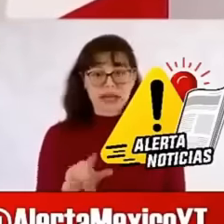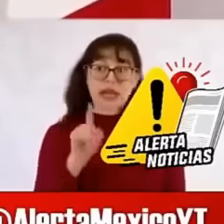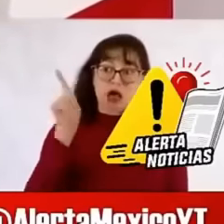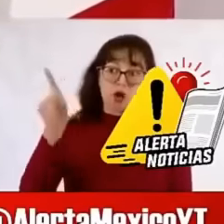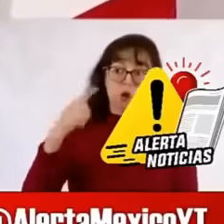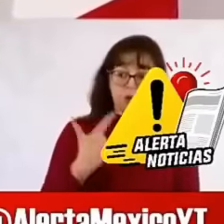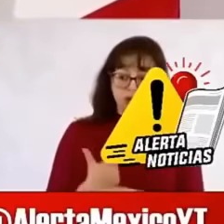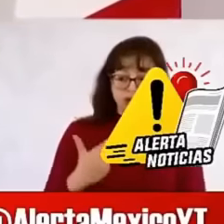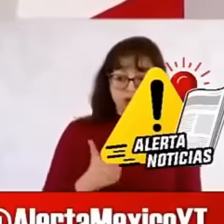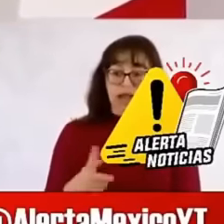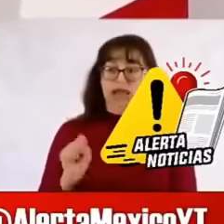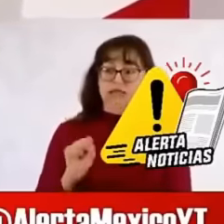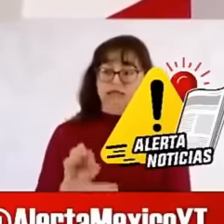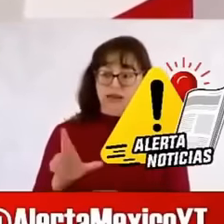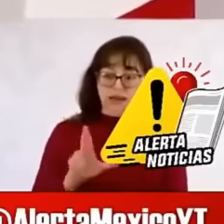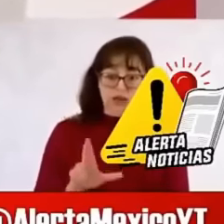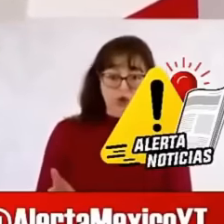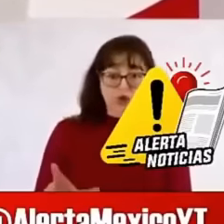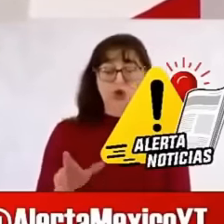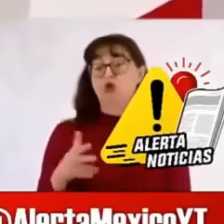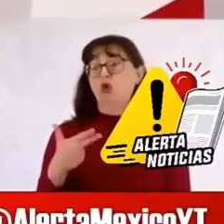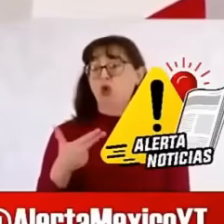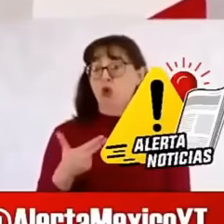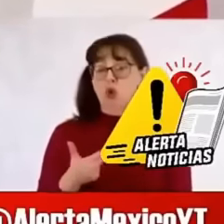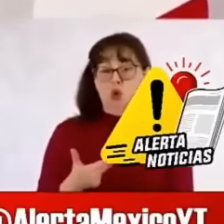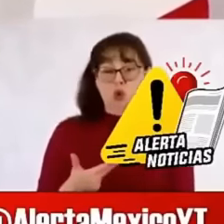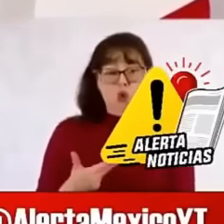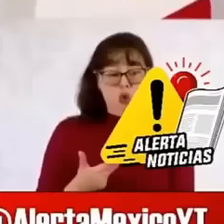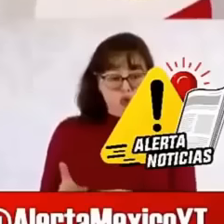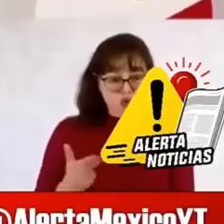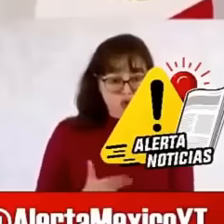El Salvador y Honduras